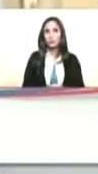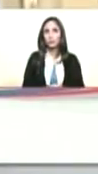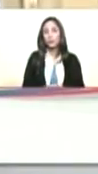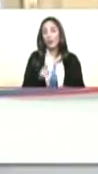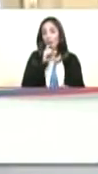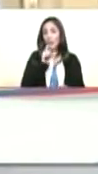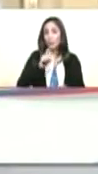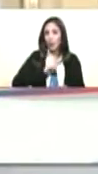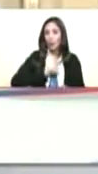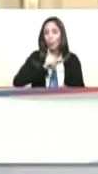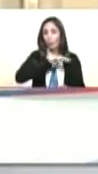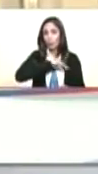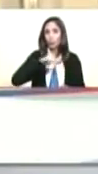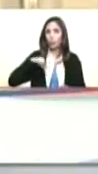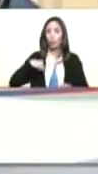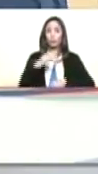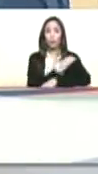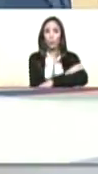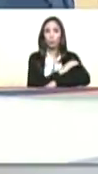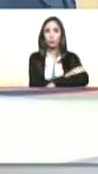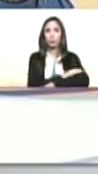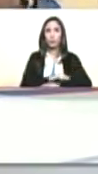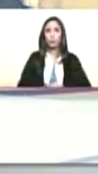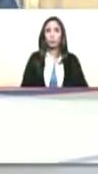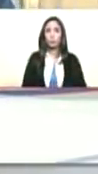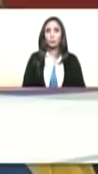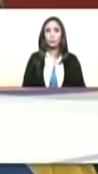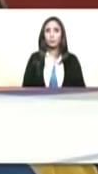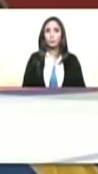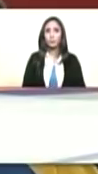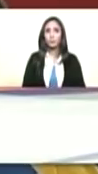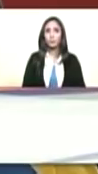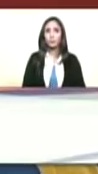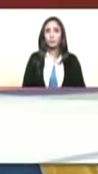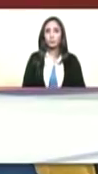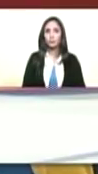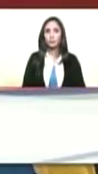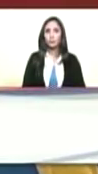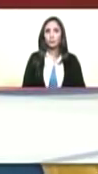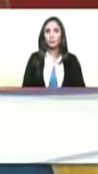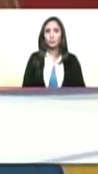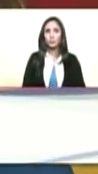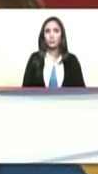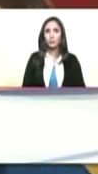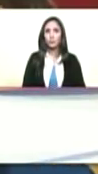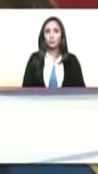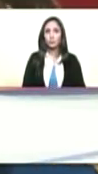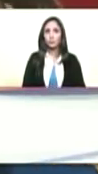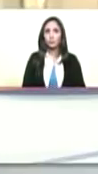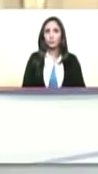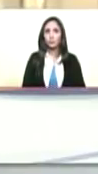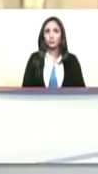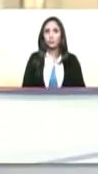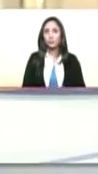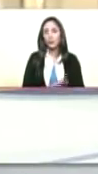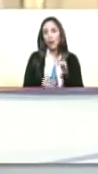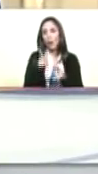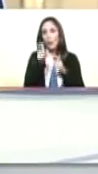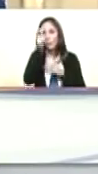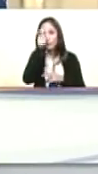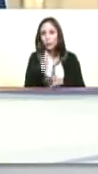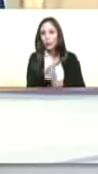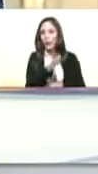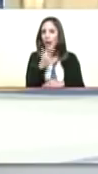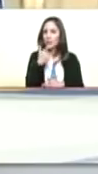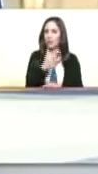del pueblo venezolano, enemigos, no actúan como adversarios, ¿no? Una cosa es un adversario que se opone a algo